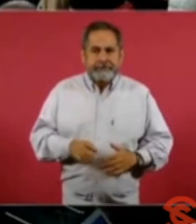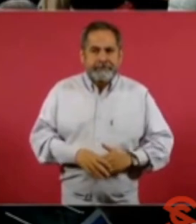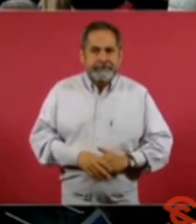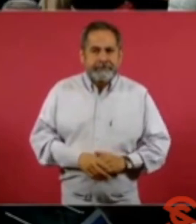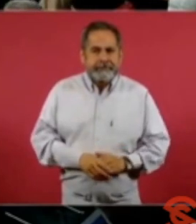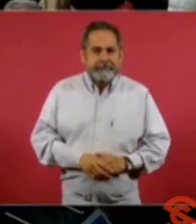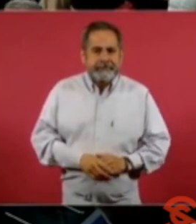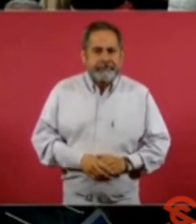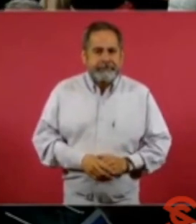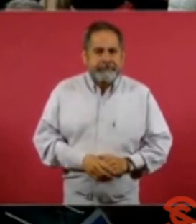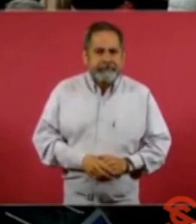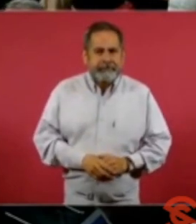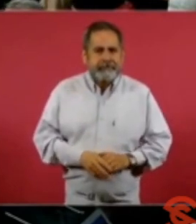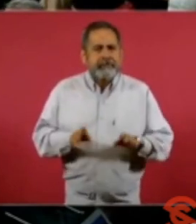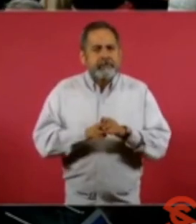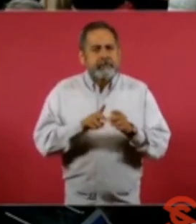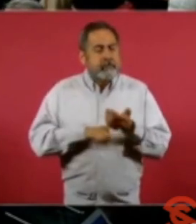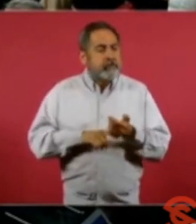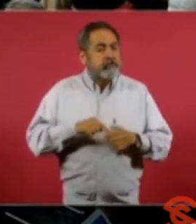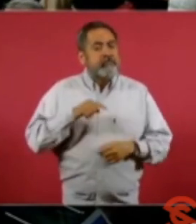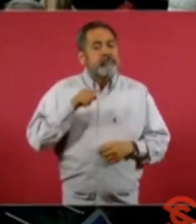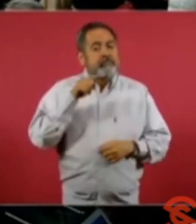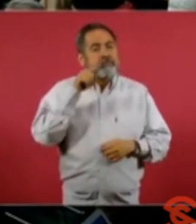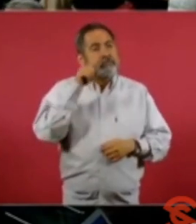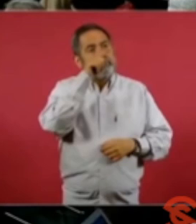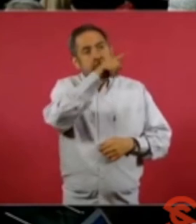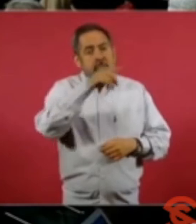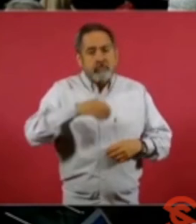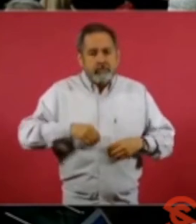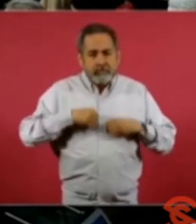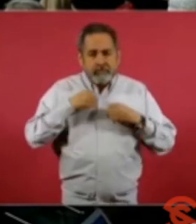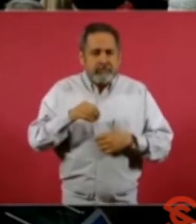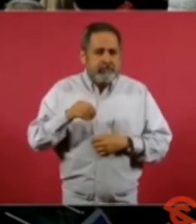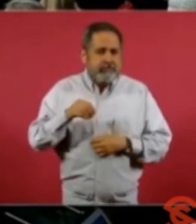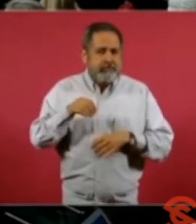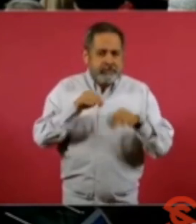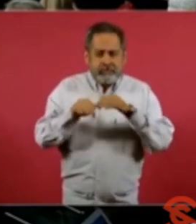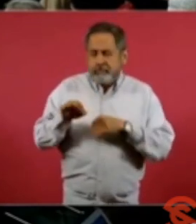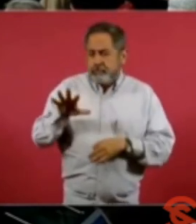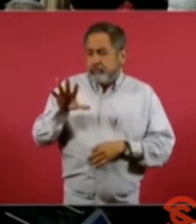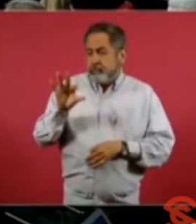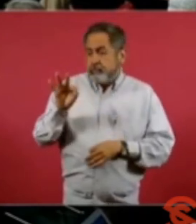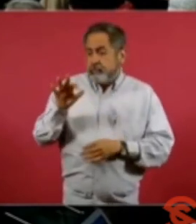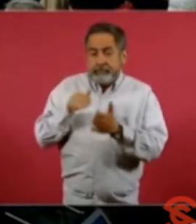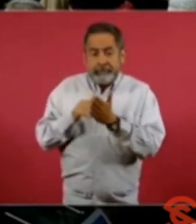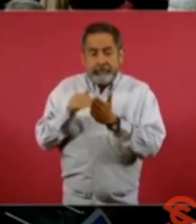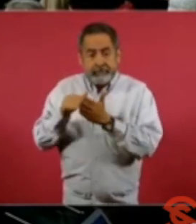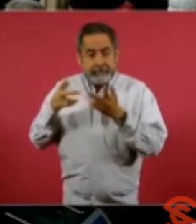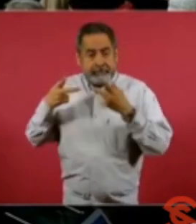adás allá viven trabajan 40 millones de